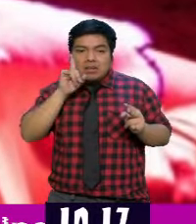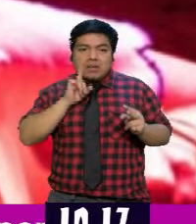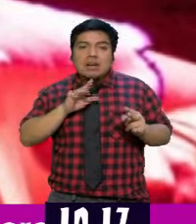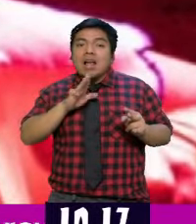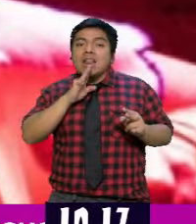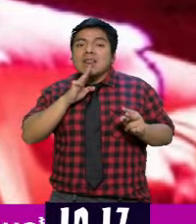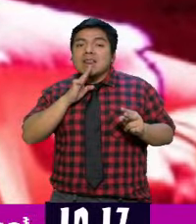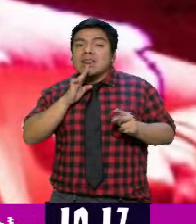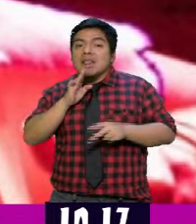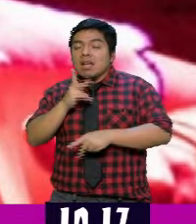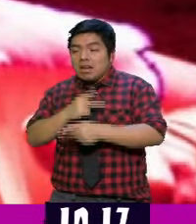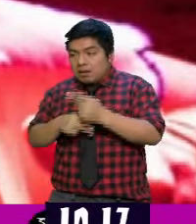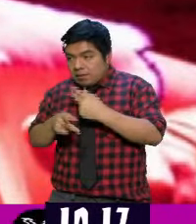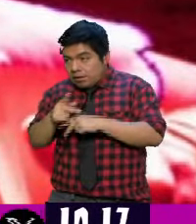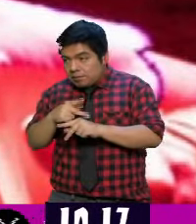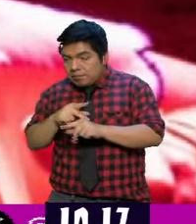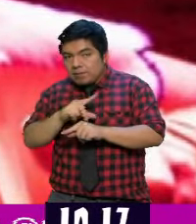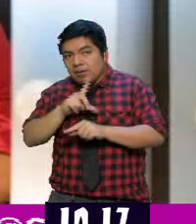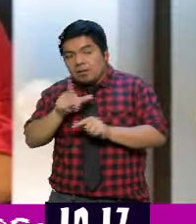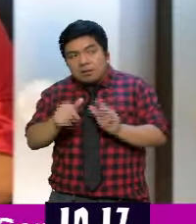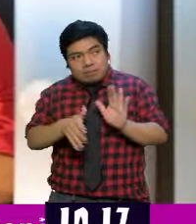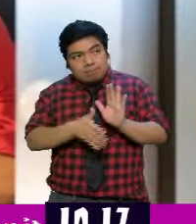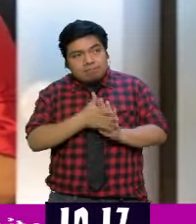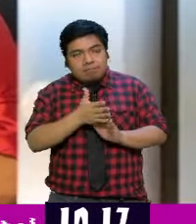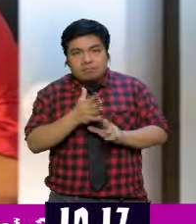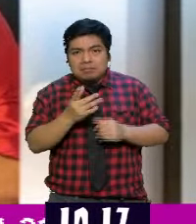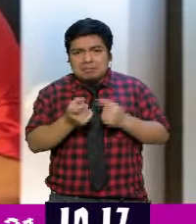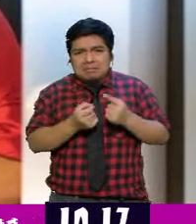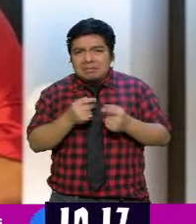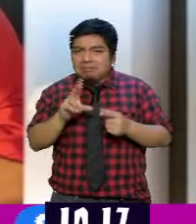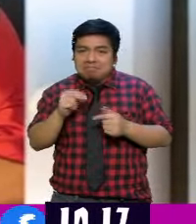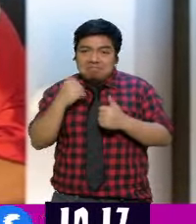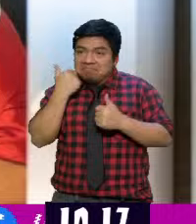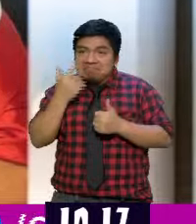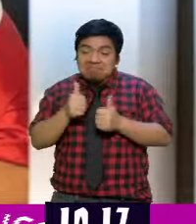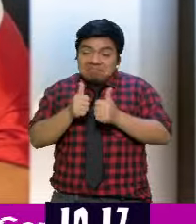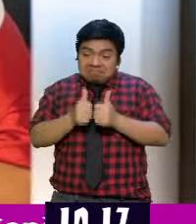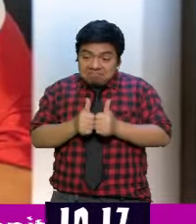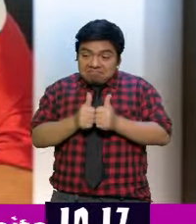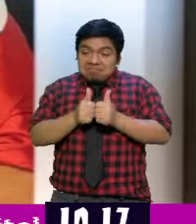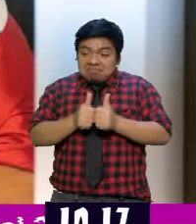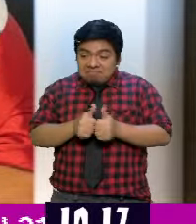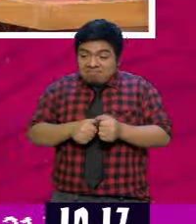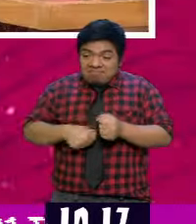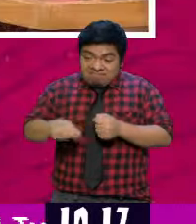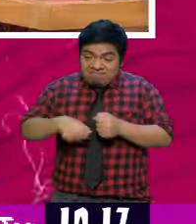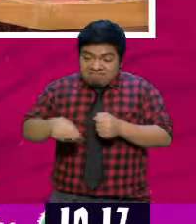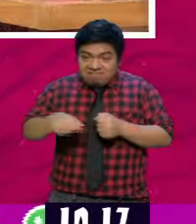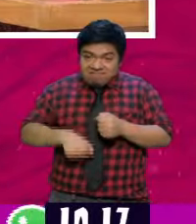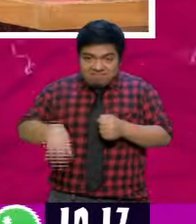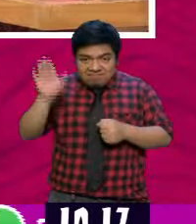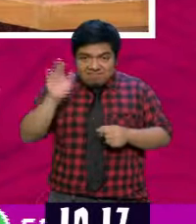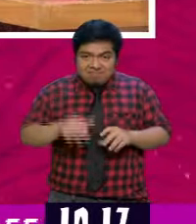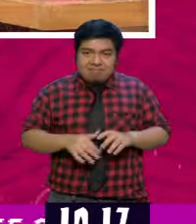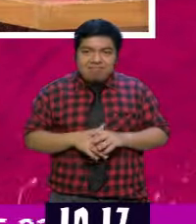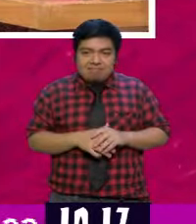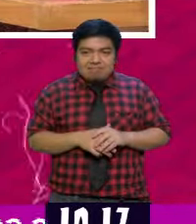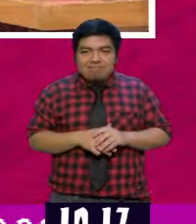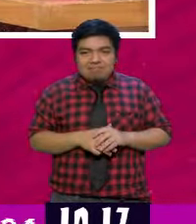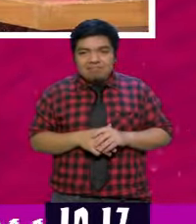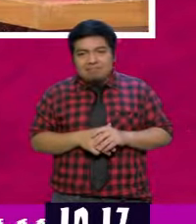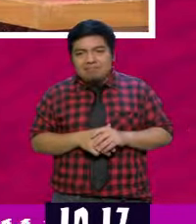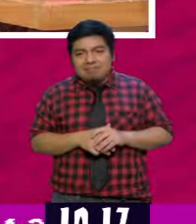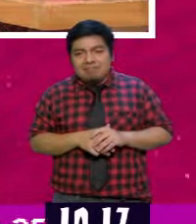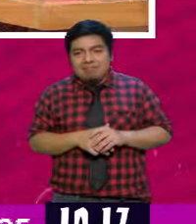rato, luego que vuelen, que vuelen. Sí, vuelan. Tienes que dejar. Hay unos que no sé qué es ni. Ya quédales de patadas. Qué bonito cuando vuelan. Sí, ¿verdad? Ya,